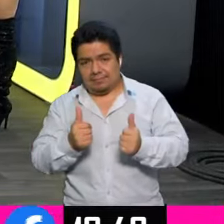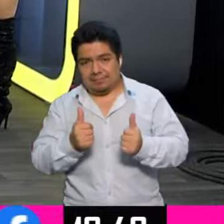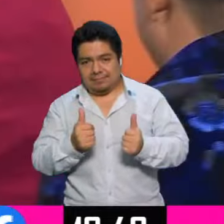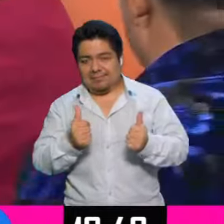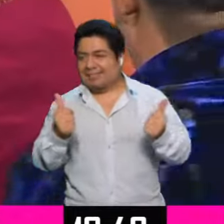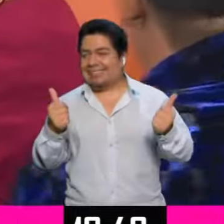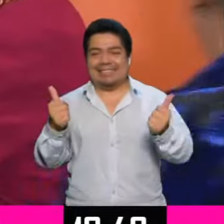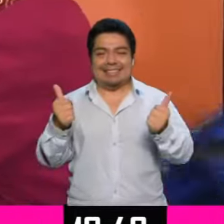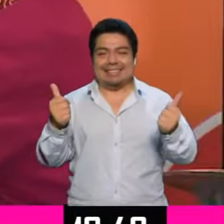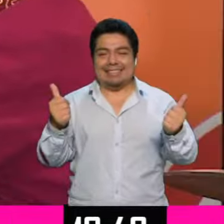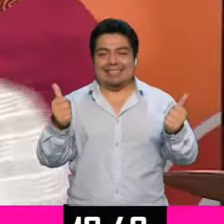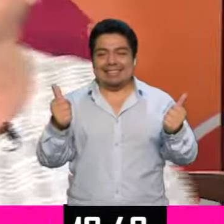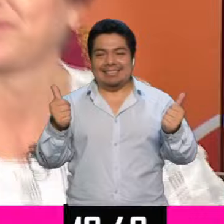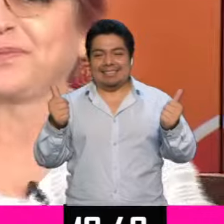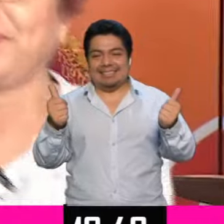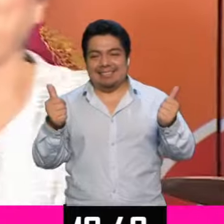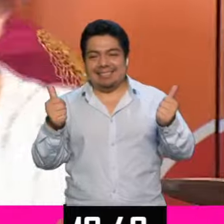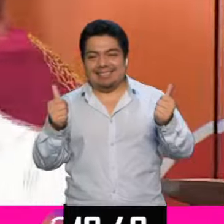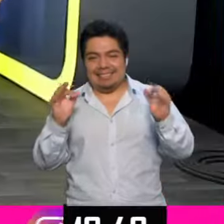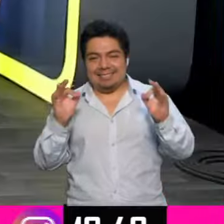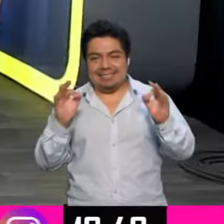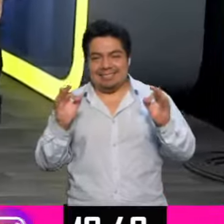está! ¡Ahora sí!